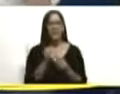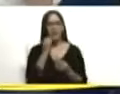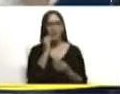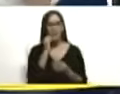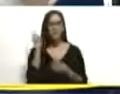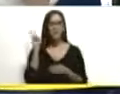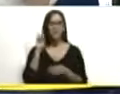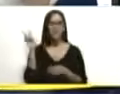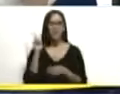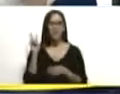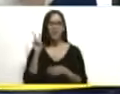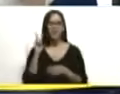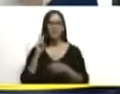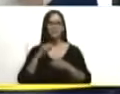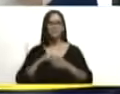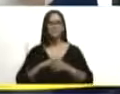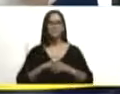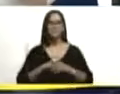juventud venezolana.